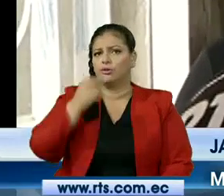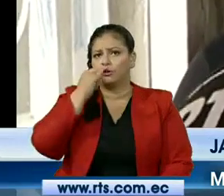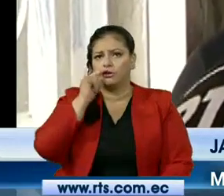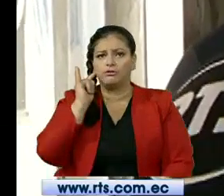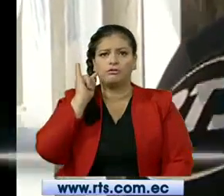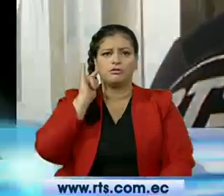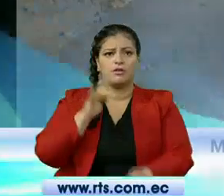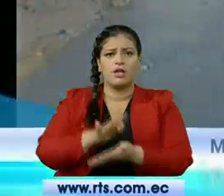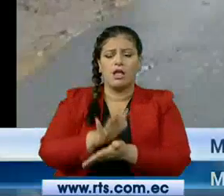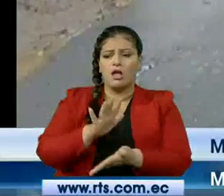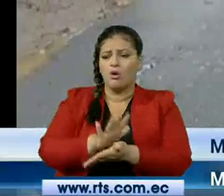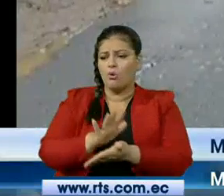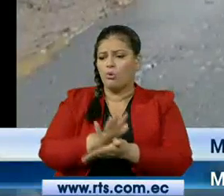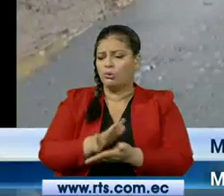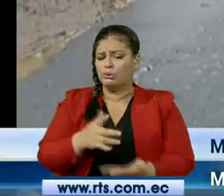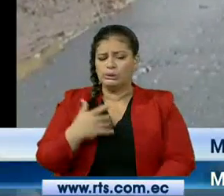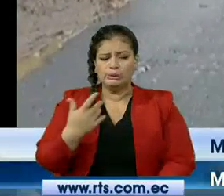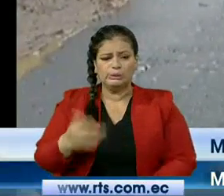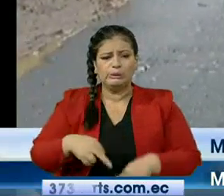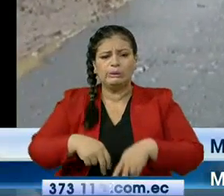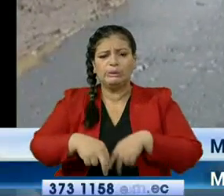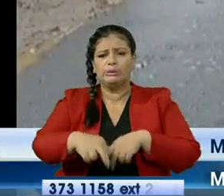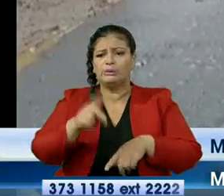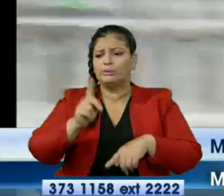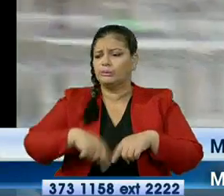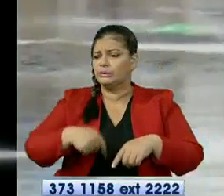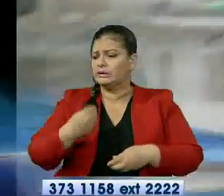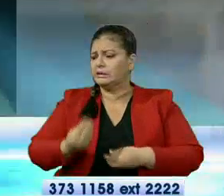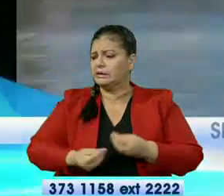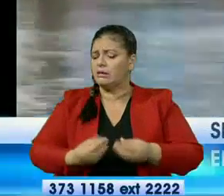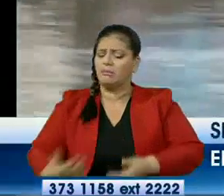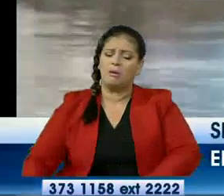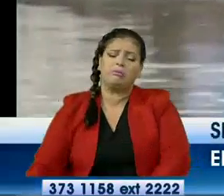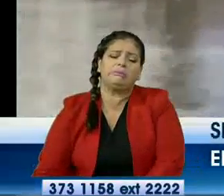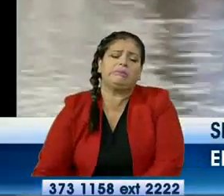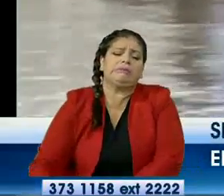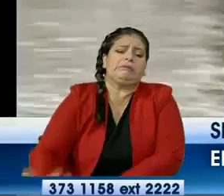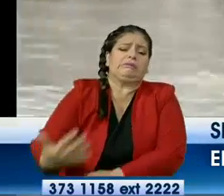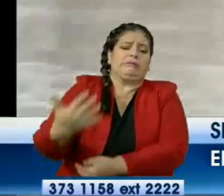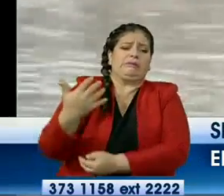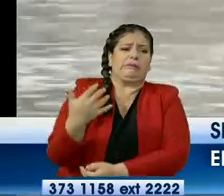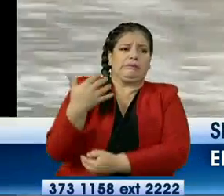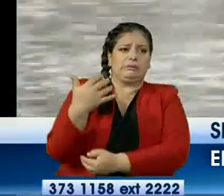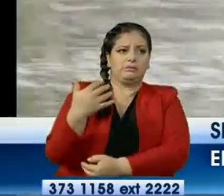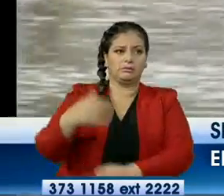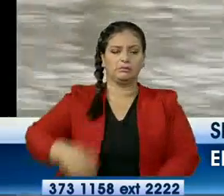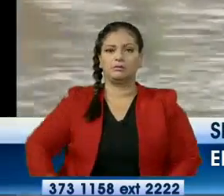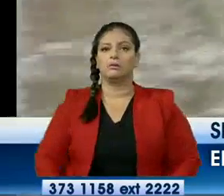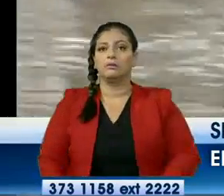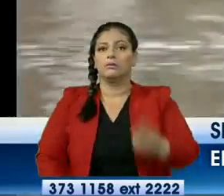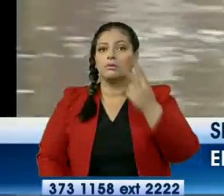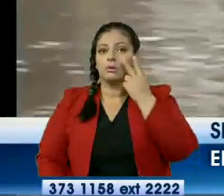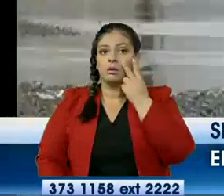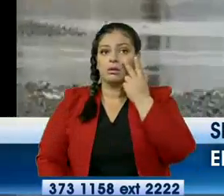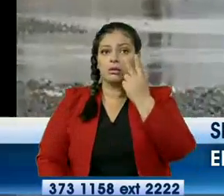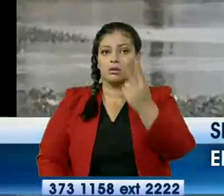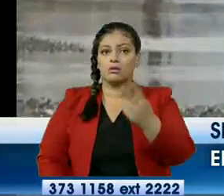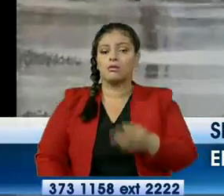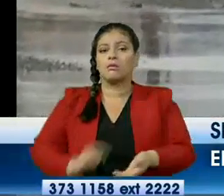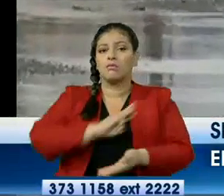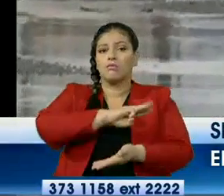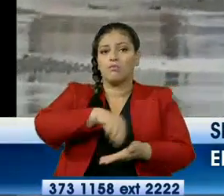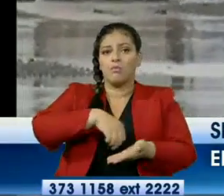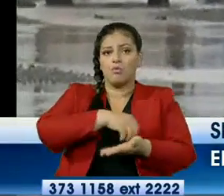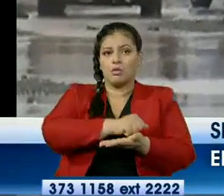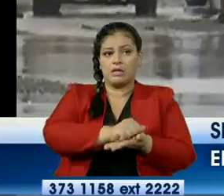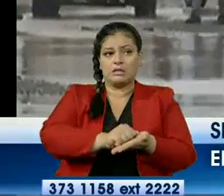que cargarlos al hombro. Son sectores como la Flor de Bastión y la cooperativa Ebenezer, perteneciente a Monte Sinaí. Allí